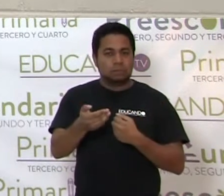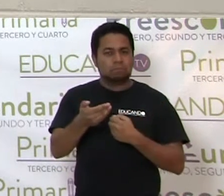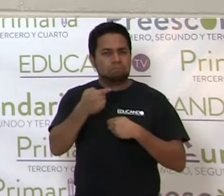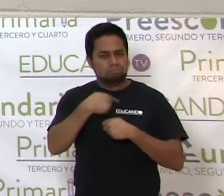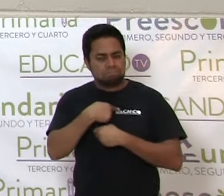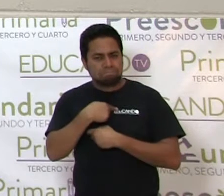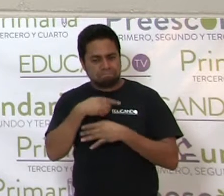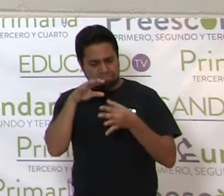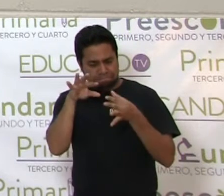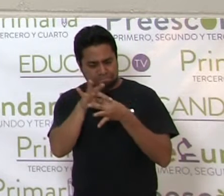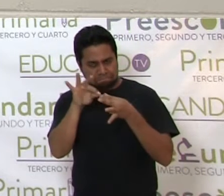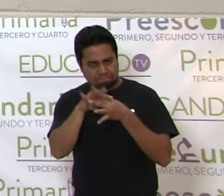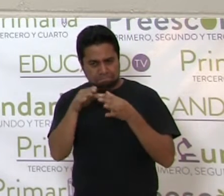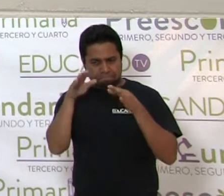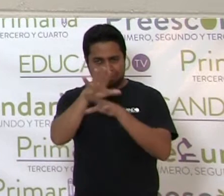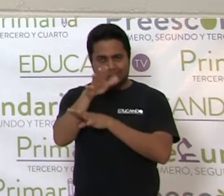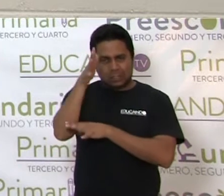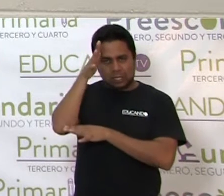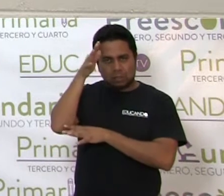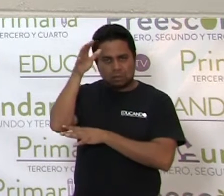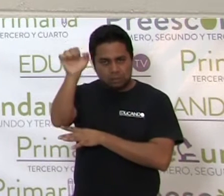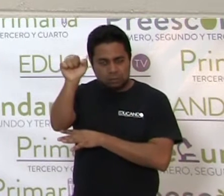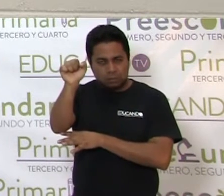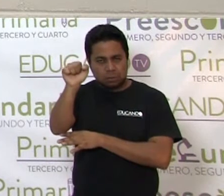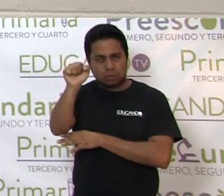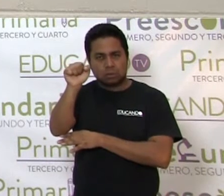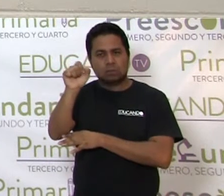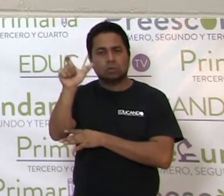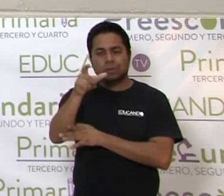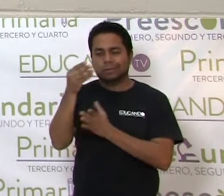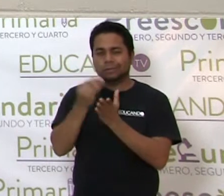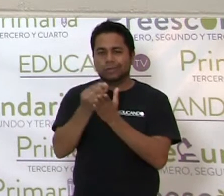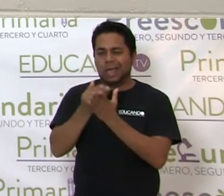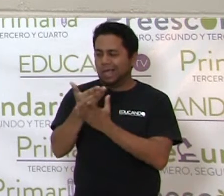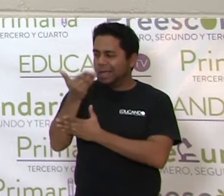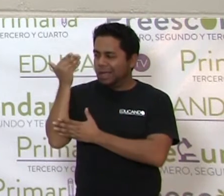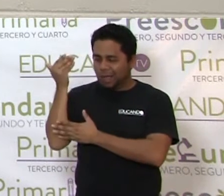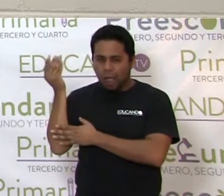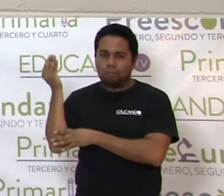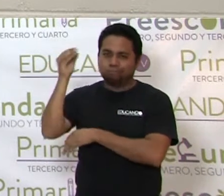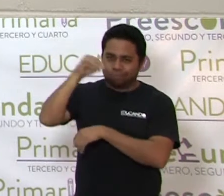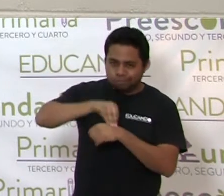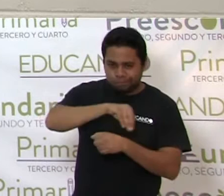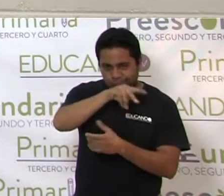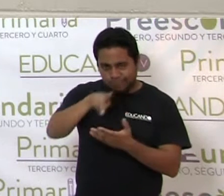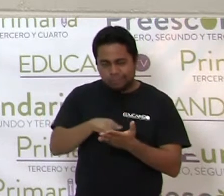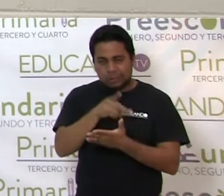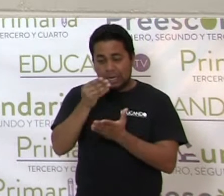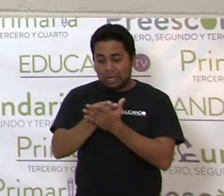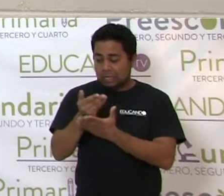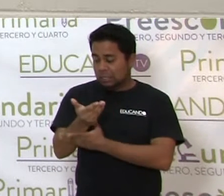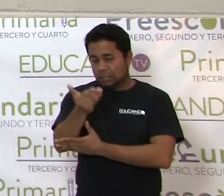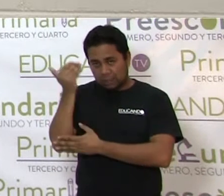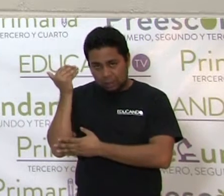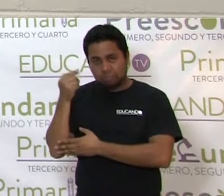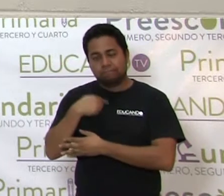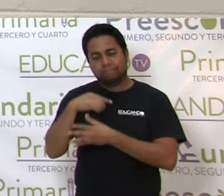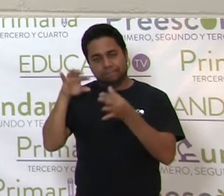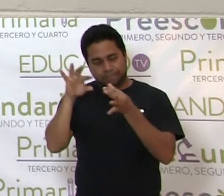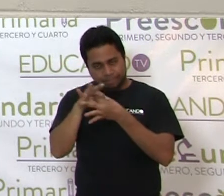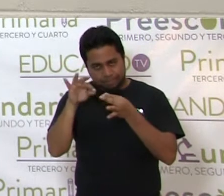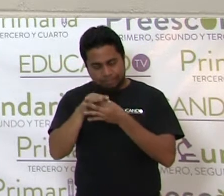algunos conceptos que vimos en la sesión pasada. En la sesión pasada vimos